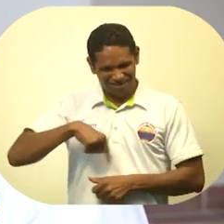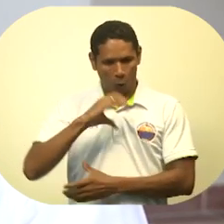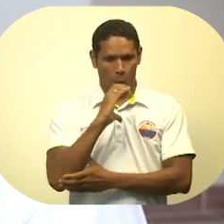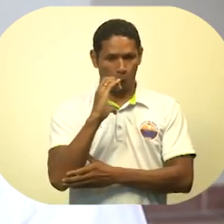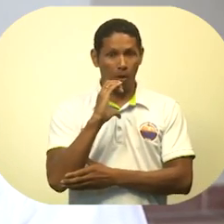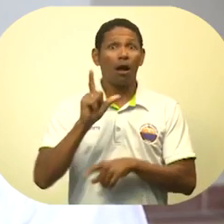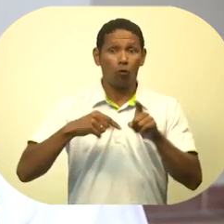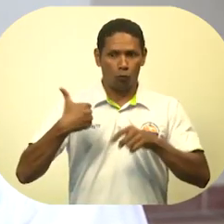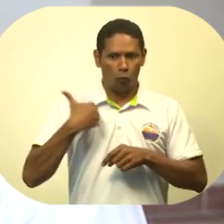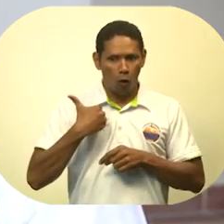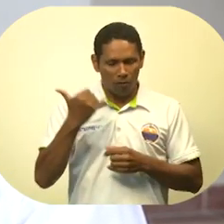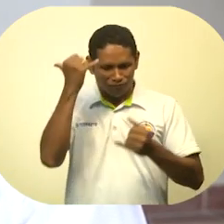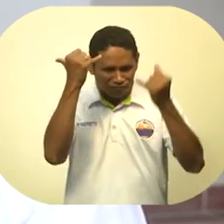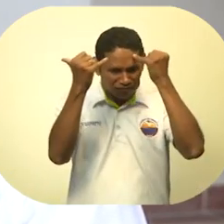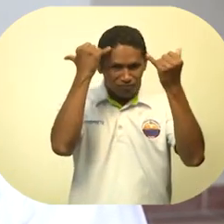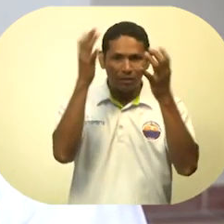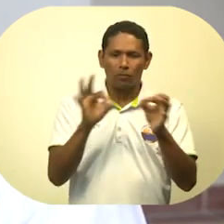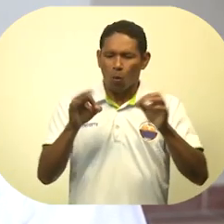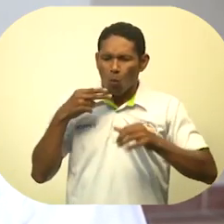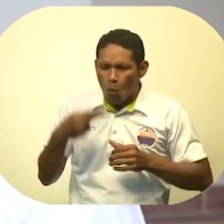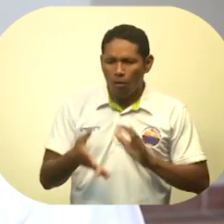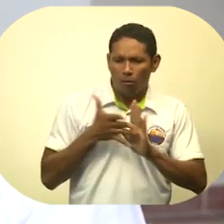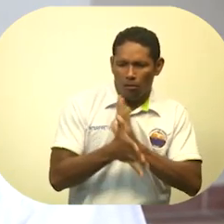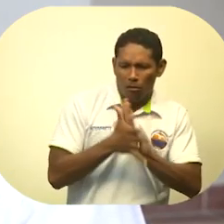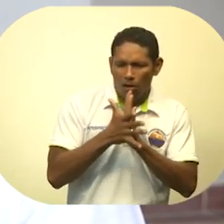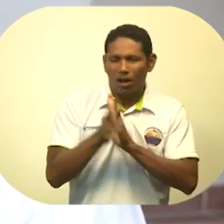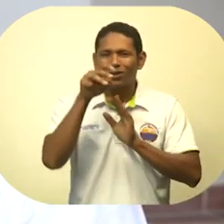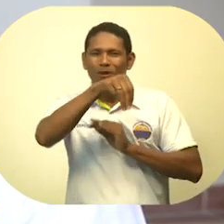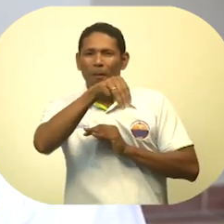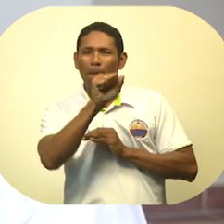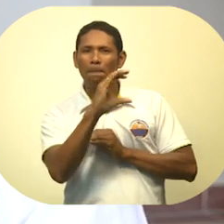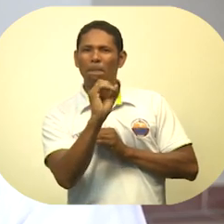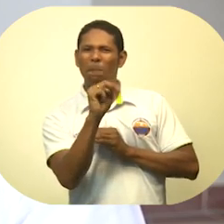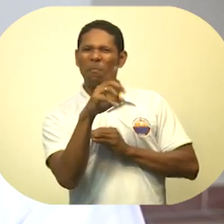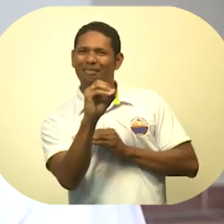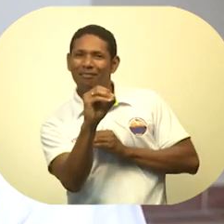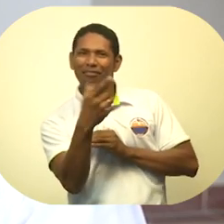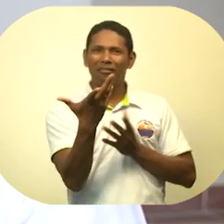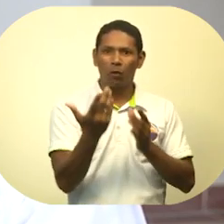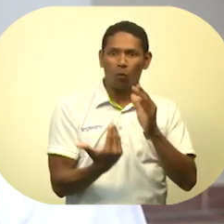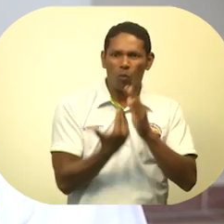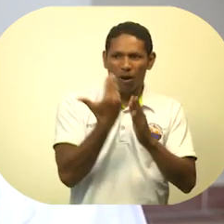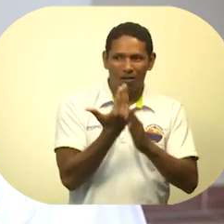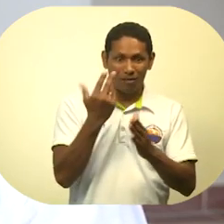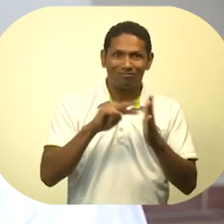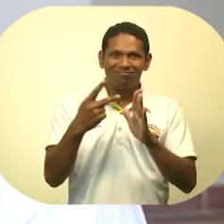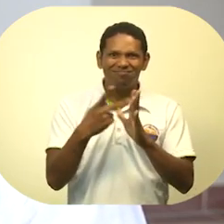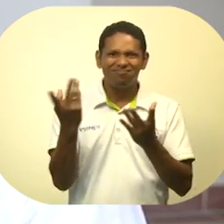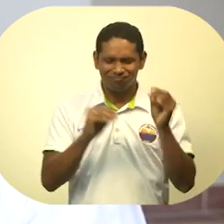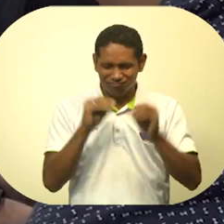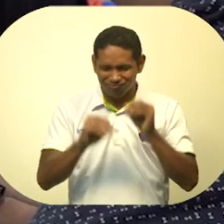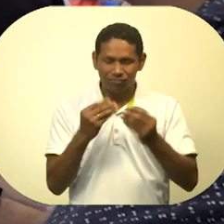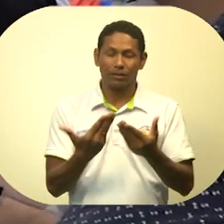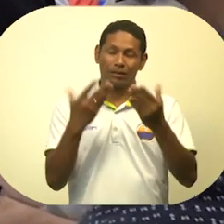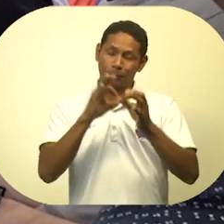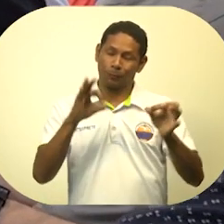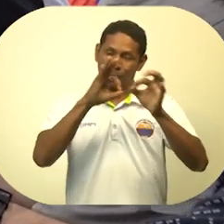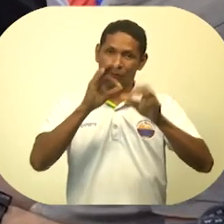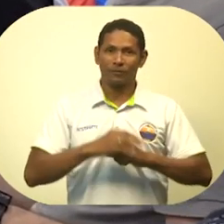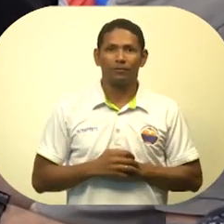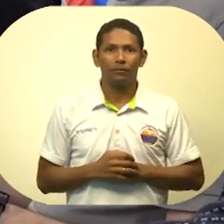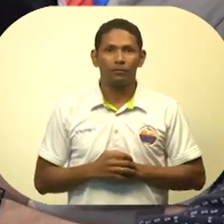talento nacional, talento joven, que nos ayude a construir esas nuevas narrativas de Macondo, mediado por las nuevas tecnologías. Esta